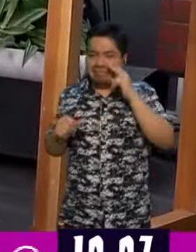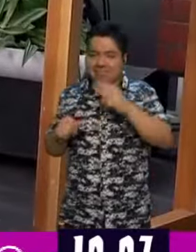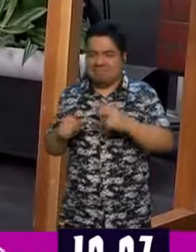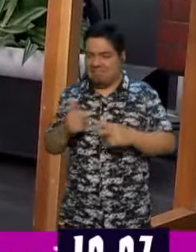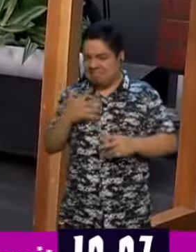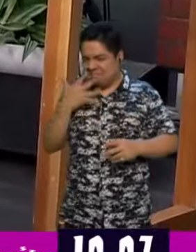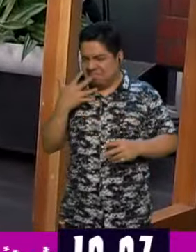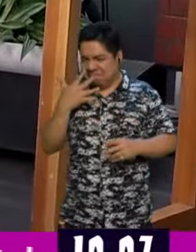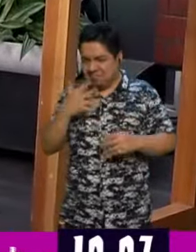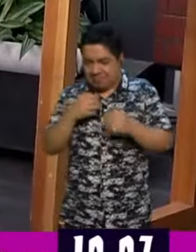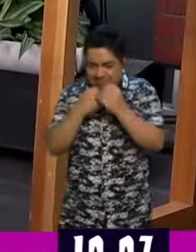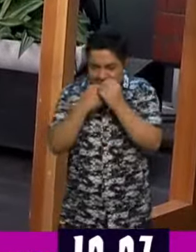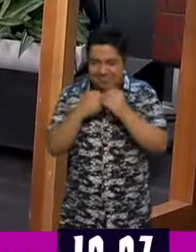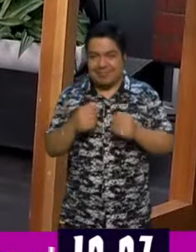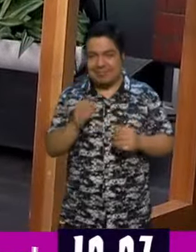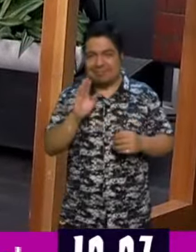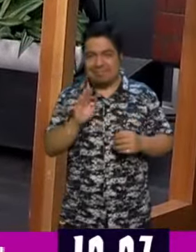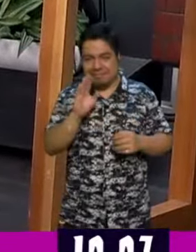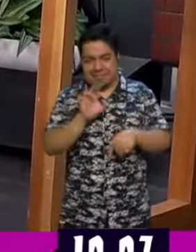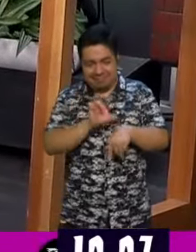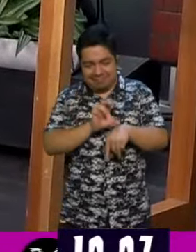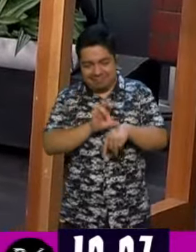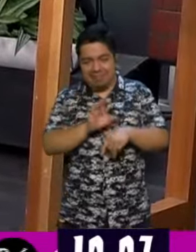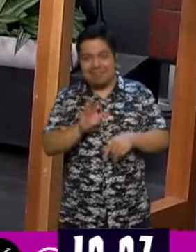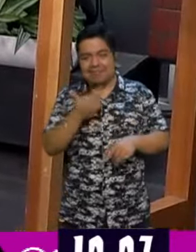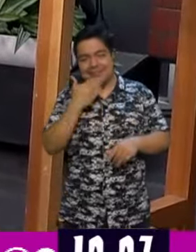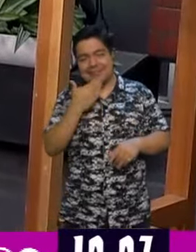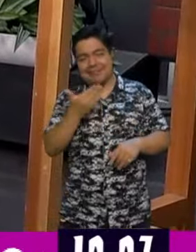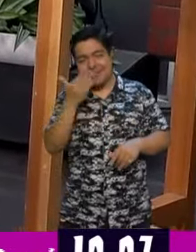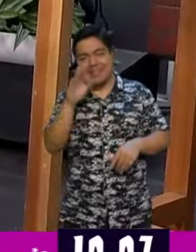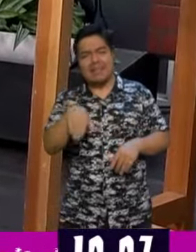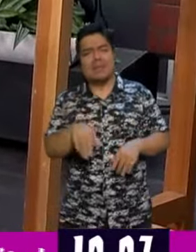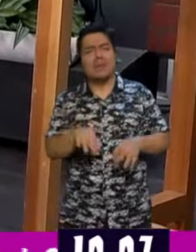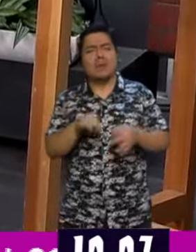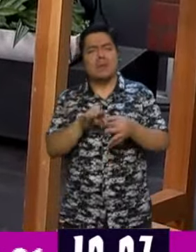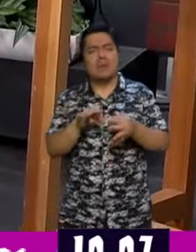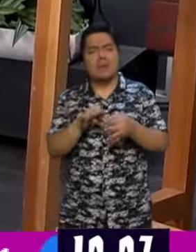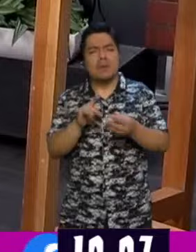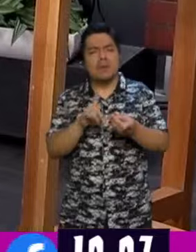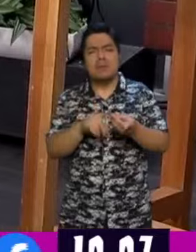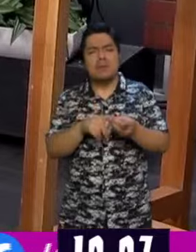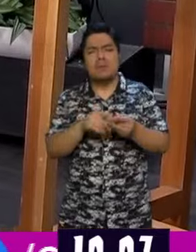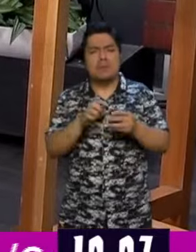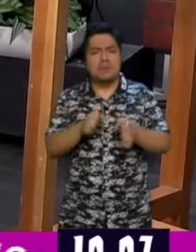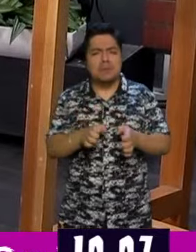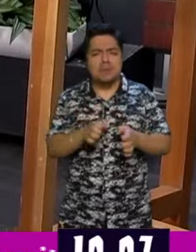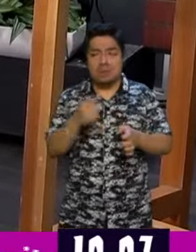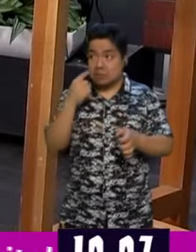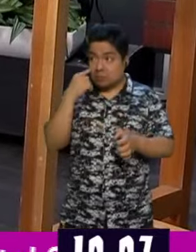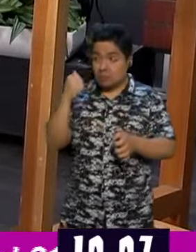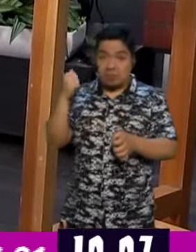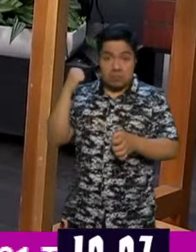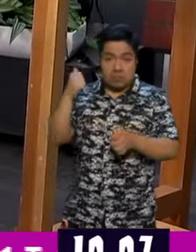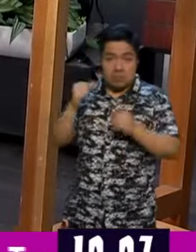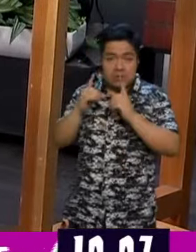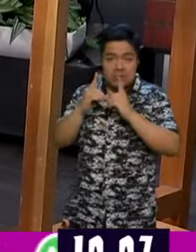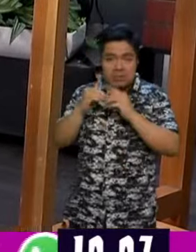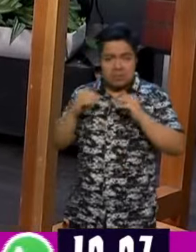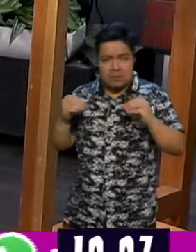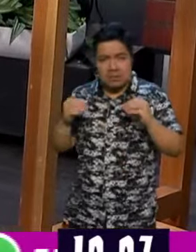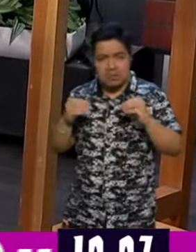de huevitos. Sí. Mi vida, oye, cuéntanos dónde andas, que se ve mucho desierto por